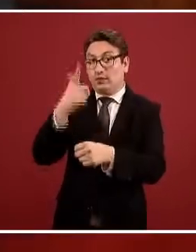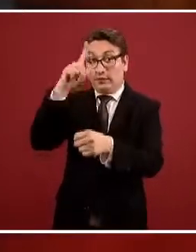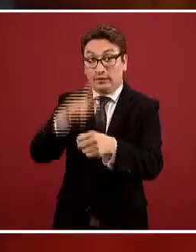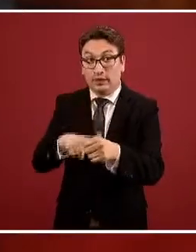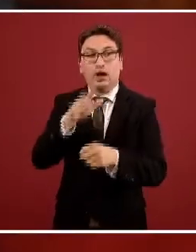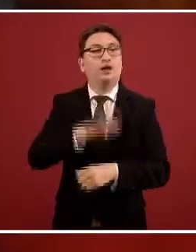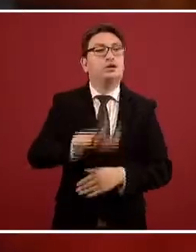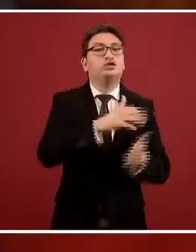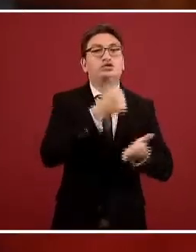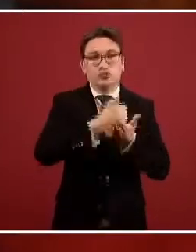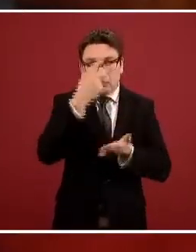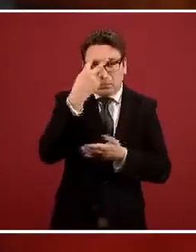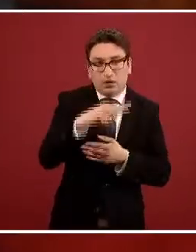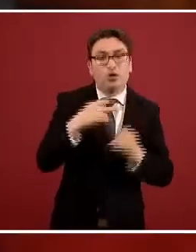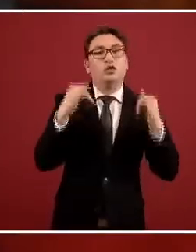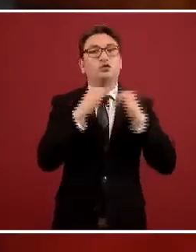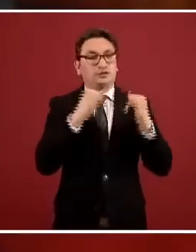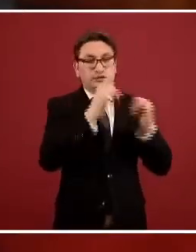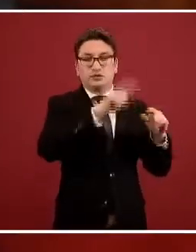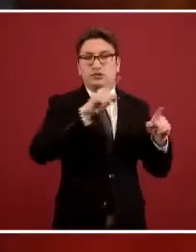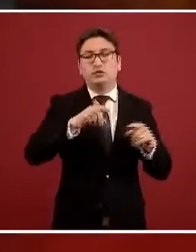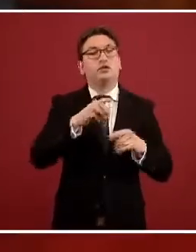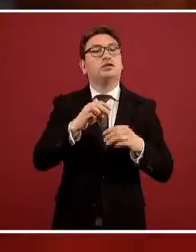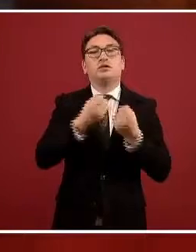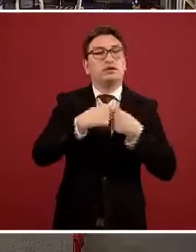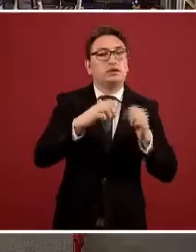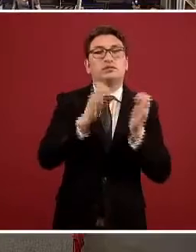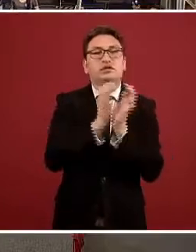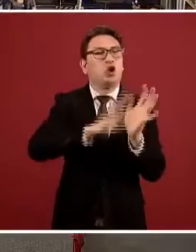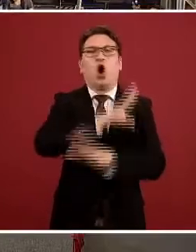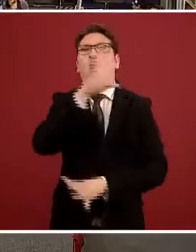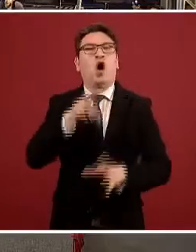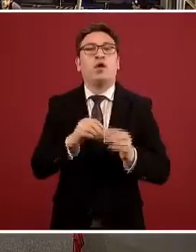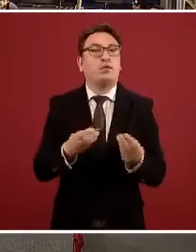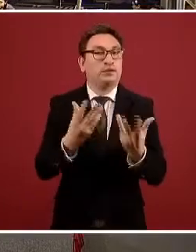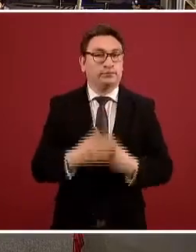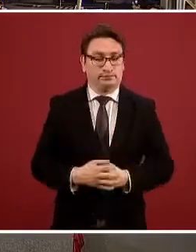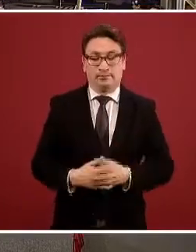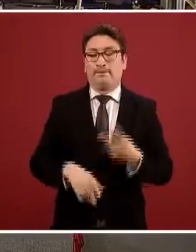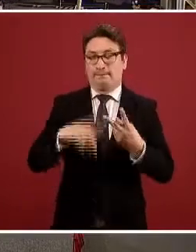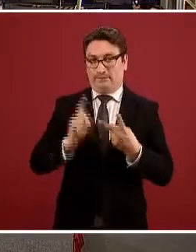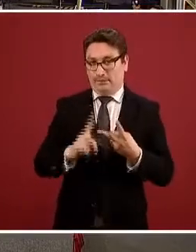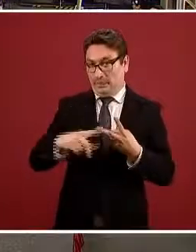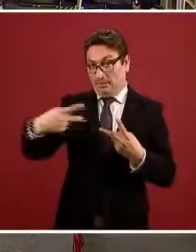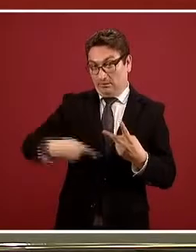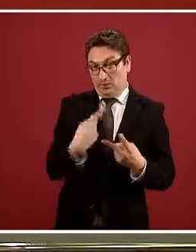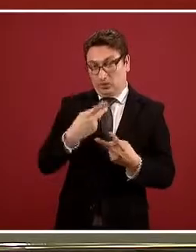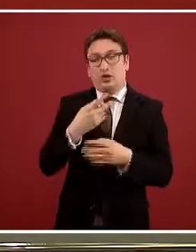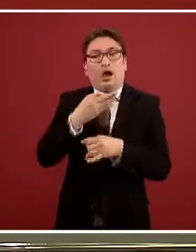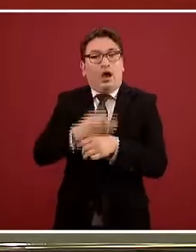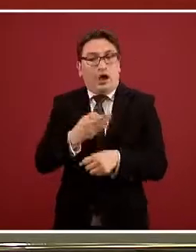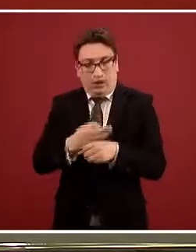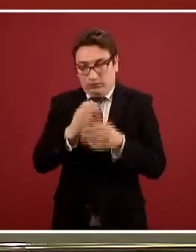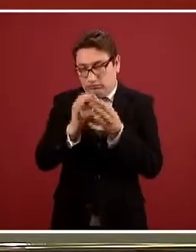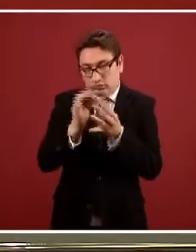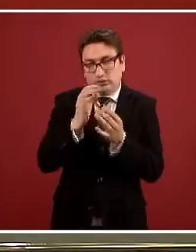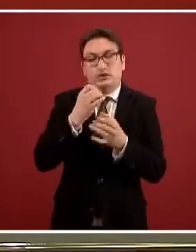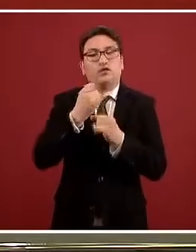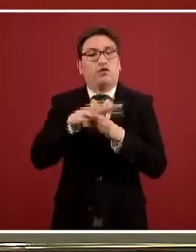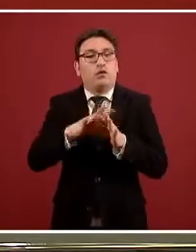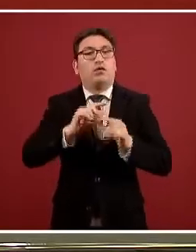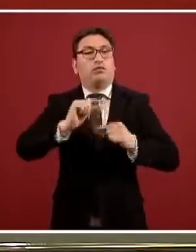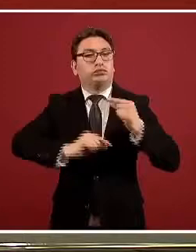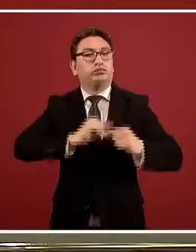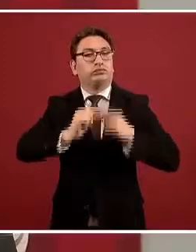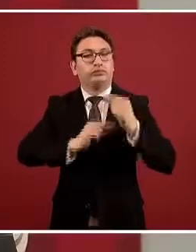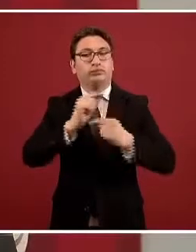lo local, y los institutos como IMSS e ISSSTE? Gracias. Gracias. Lo segundo lo estamos informando periódicamente. Le